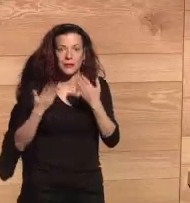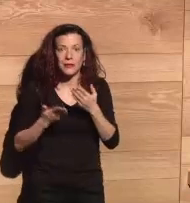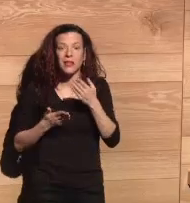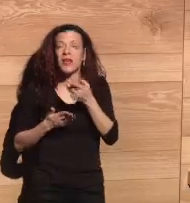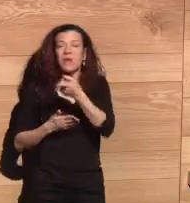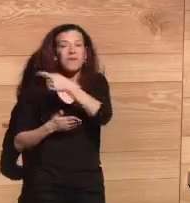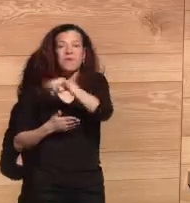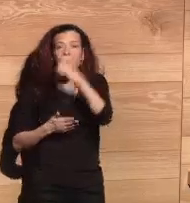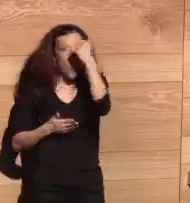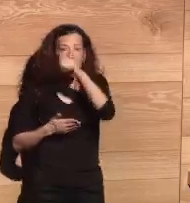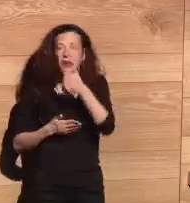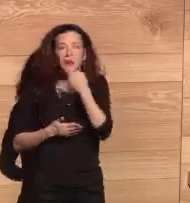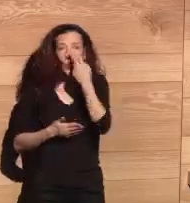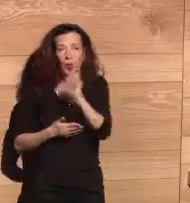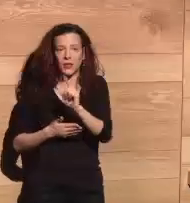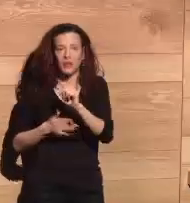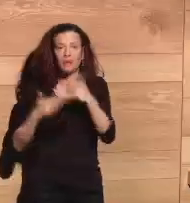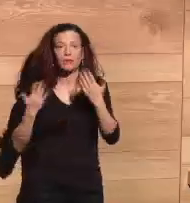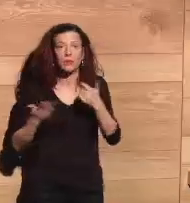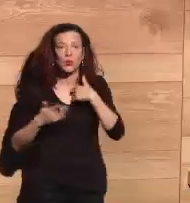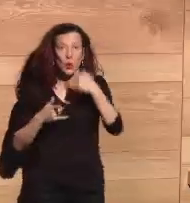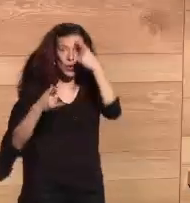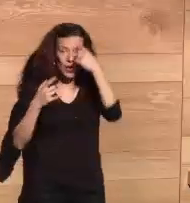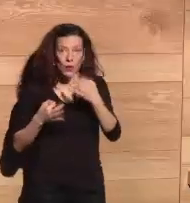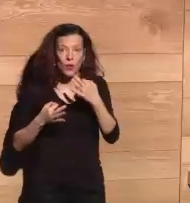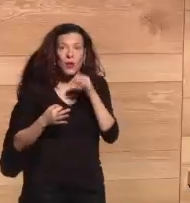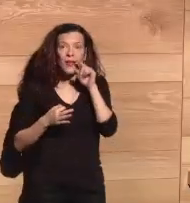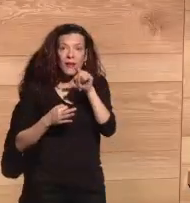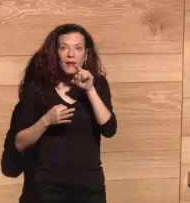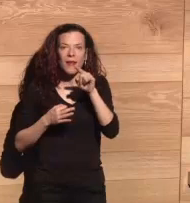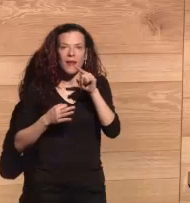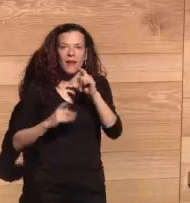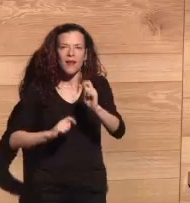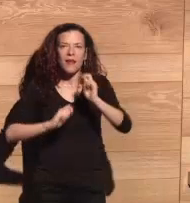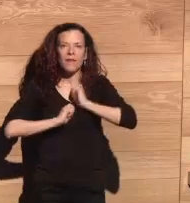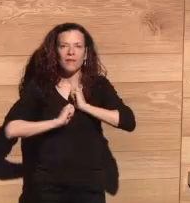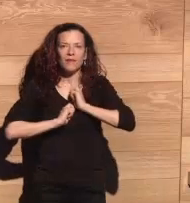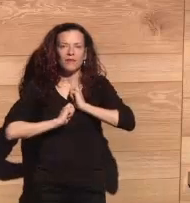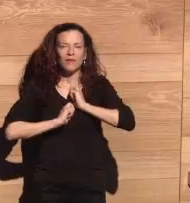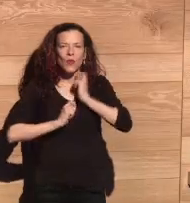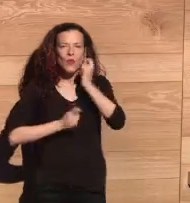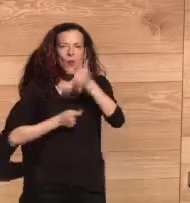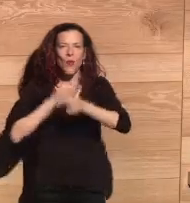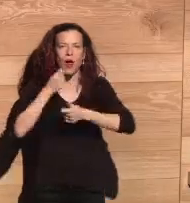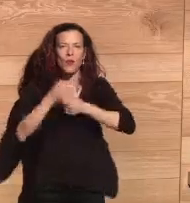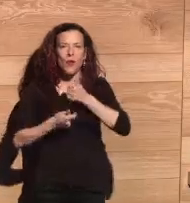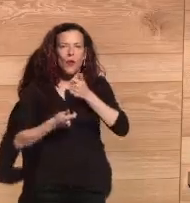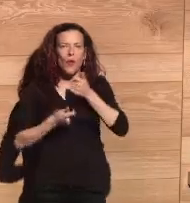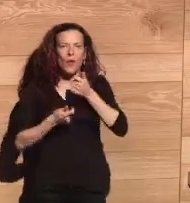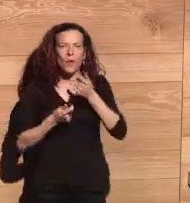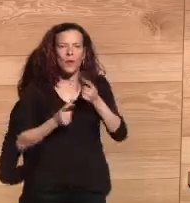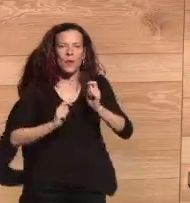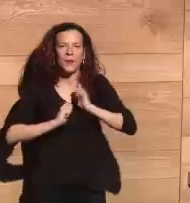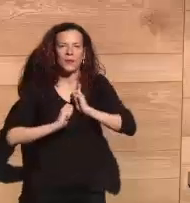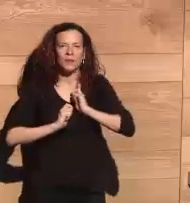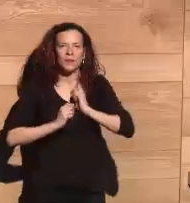les interesaba, ¿no? Y yo creo que eso como que me fue trayendo